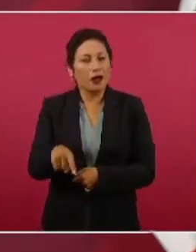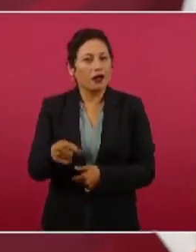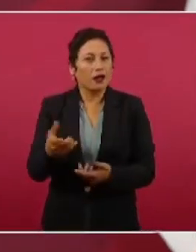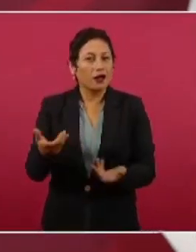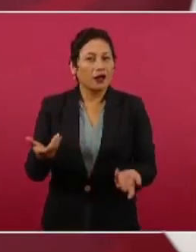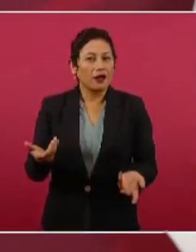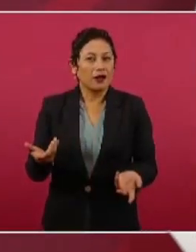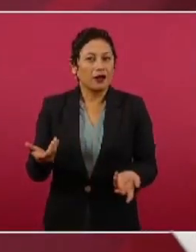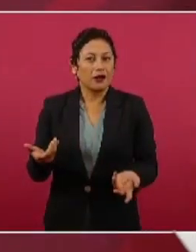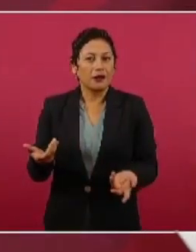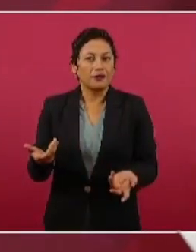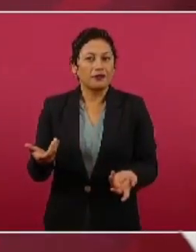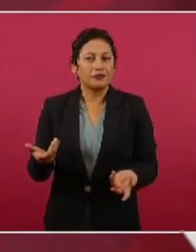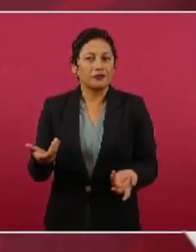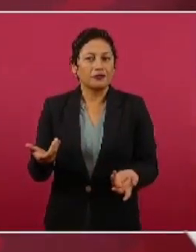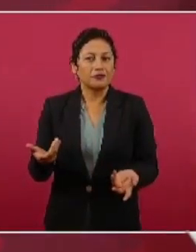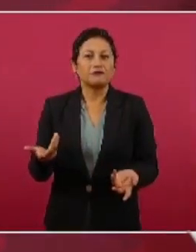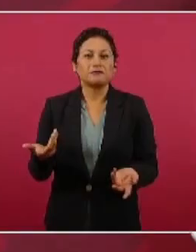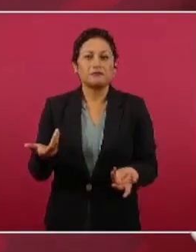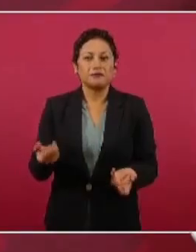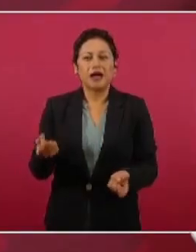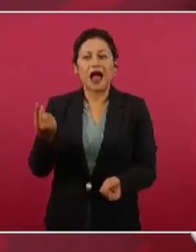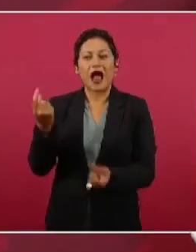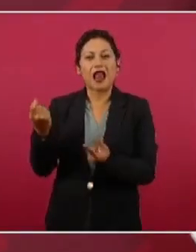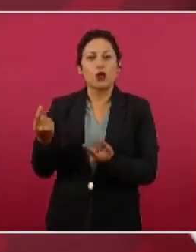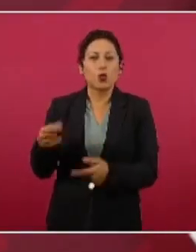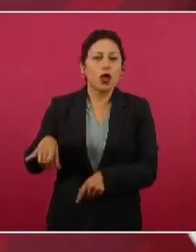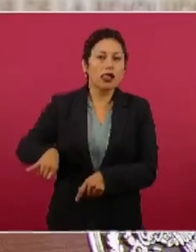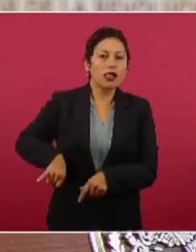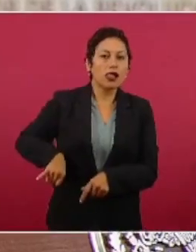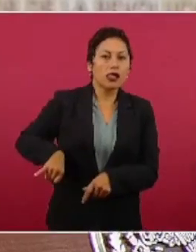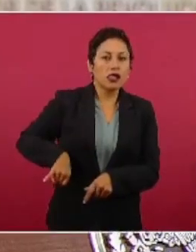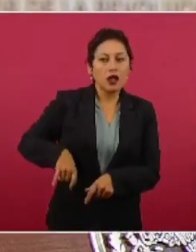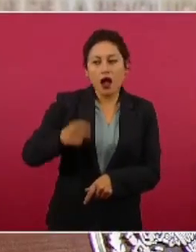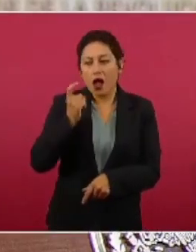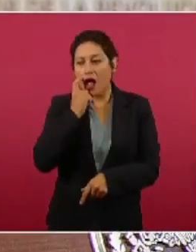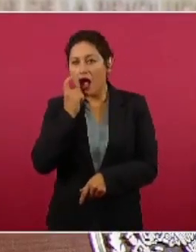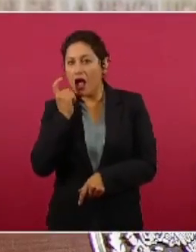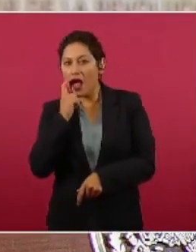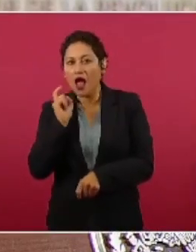para defender intereses creados.